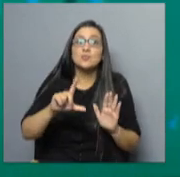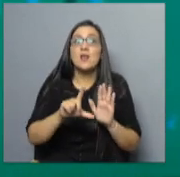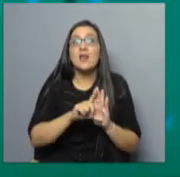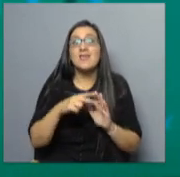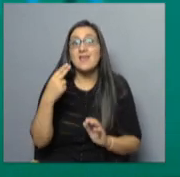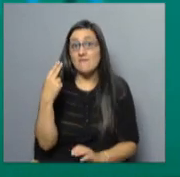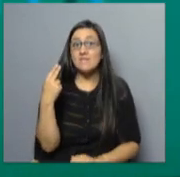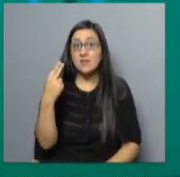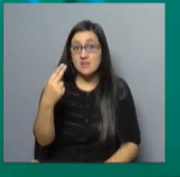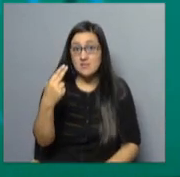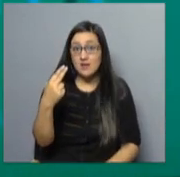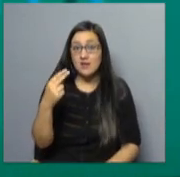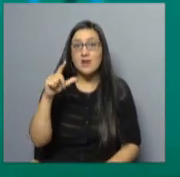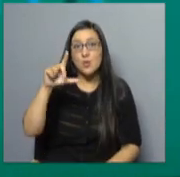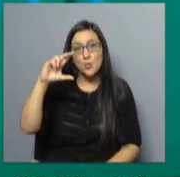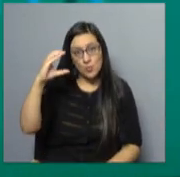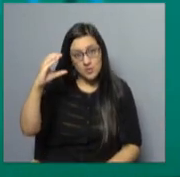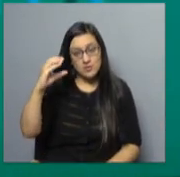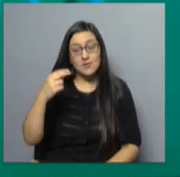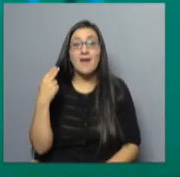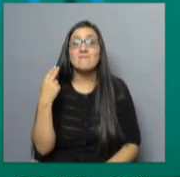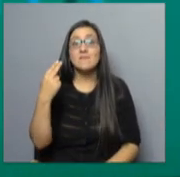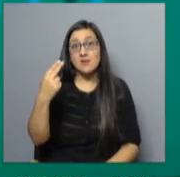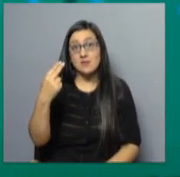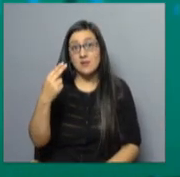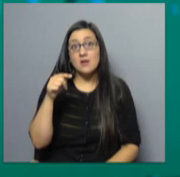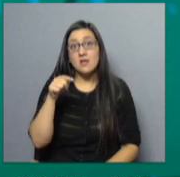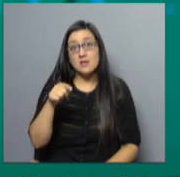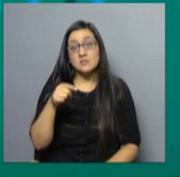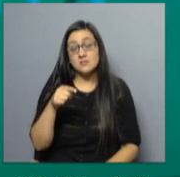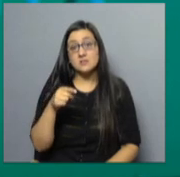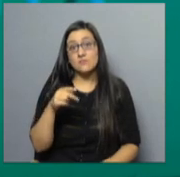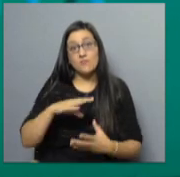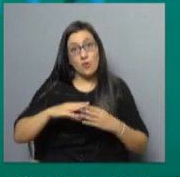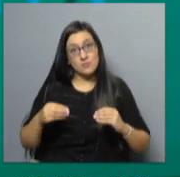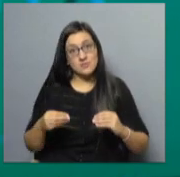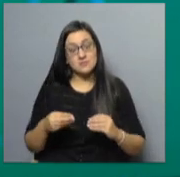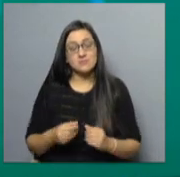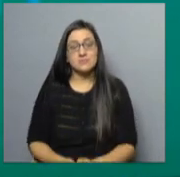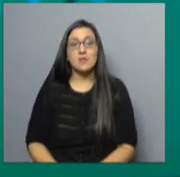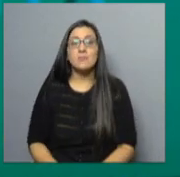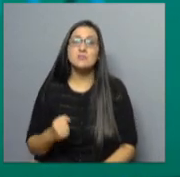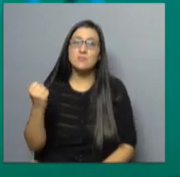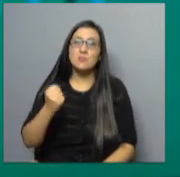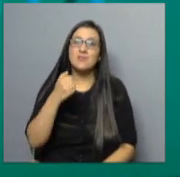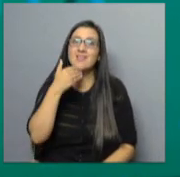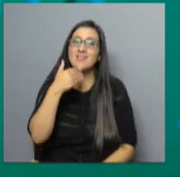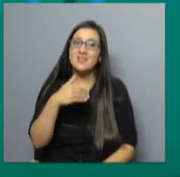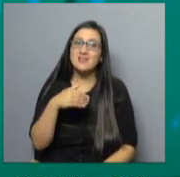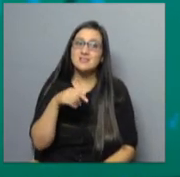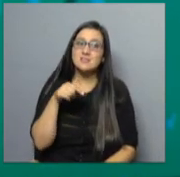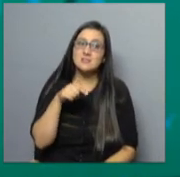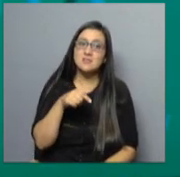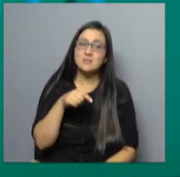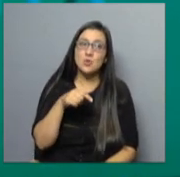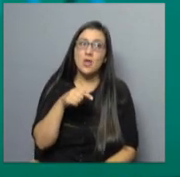habilita lamentablemente algunas de estas manifestaciones poder entender poder entender si estos más o